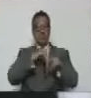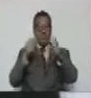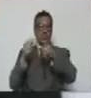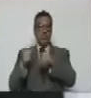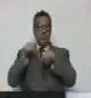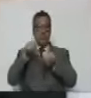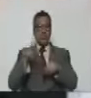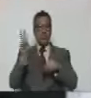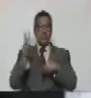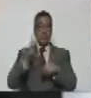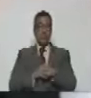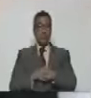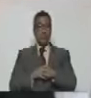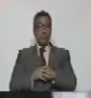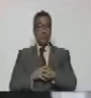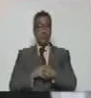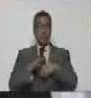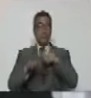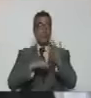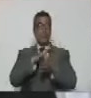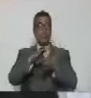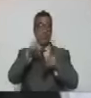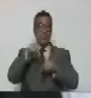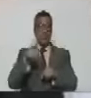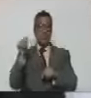venezolana? ¿Afectan a la nación?